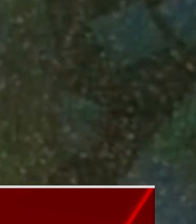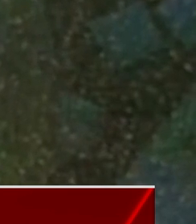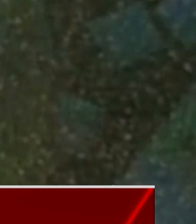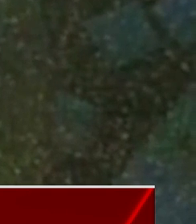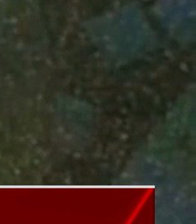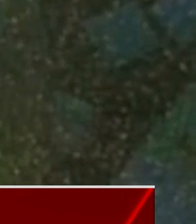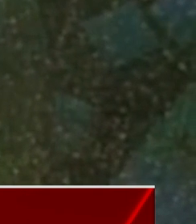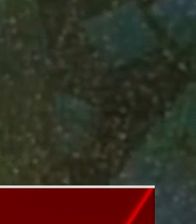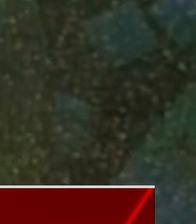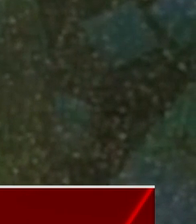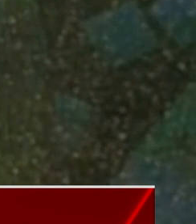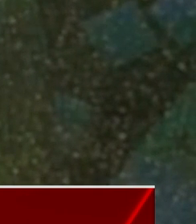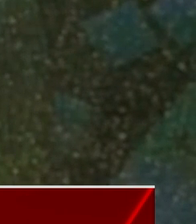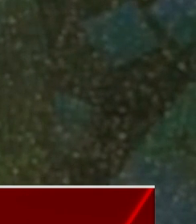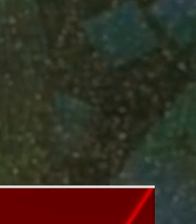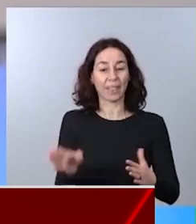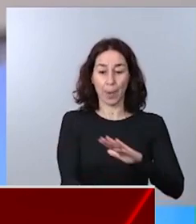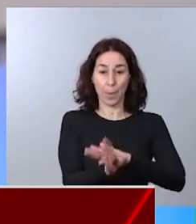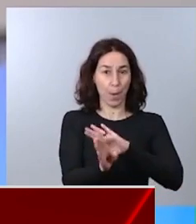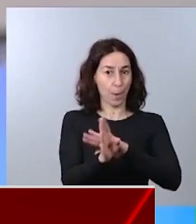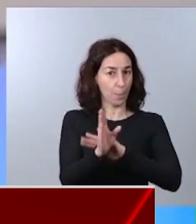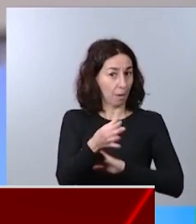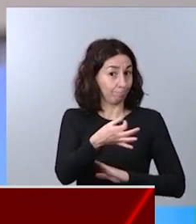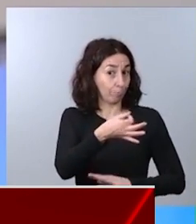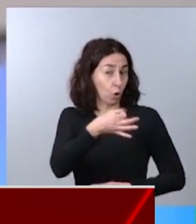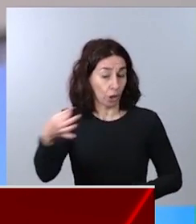verdaderamente cósmica, sigue dándonos dinero